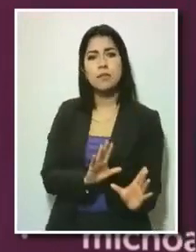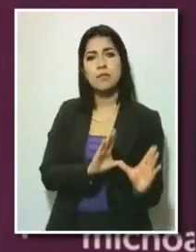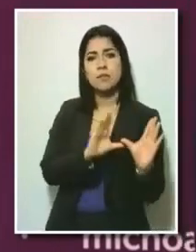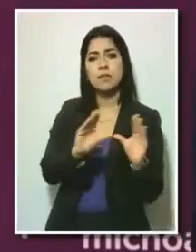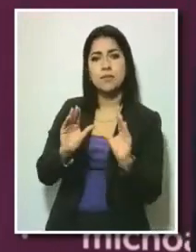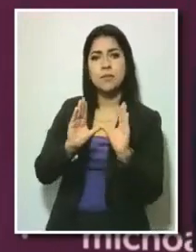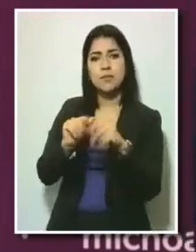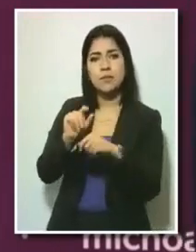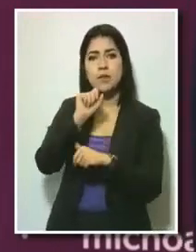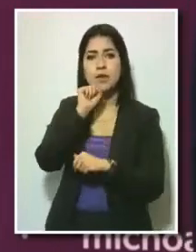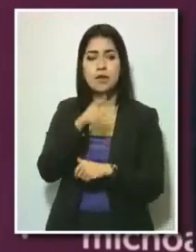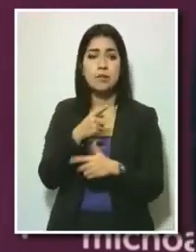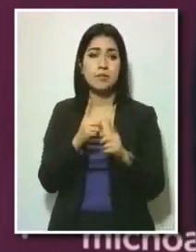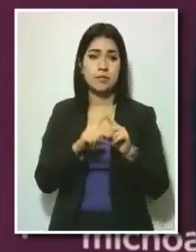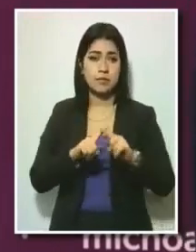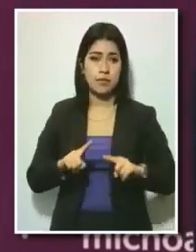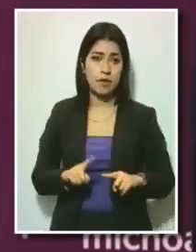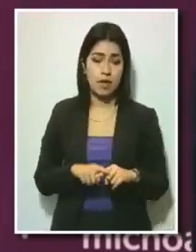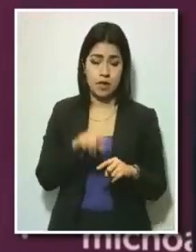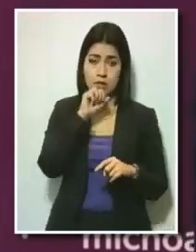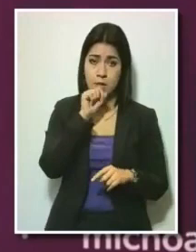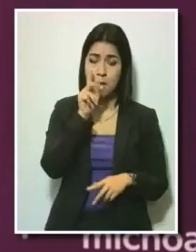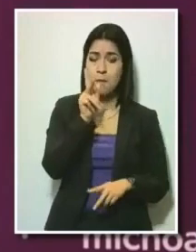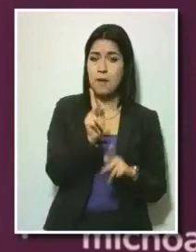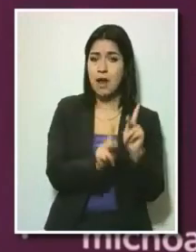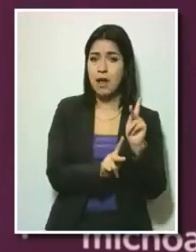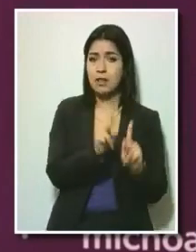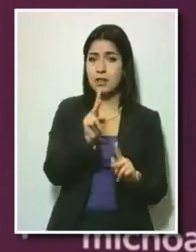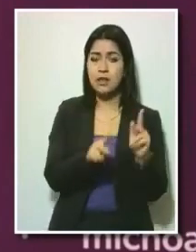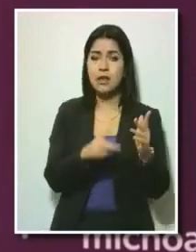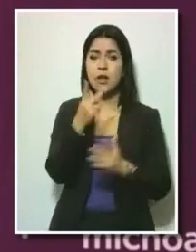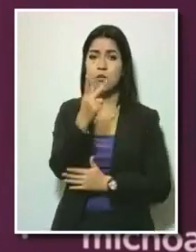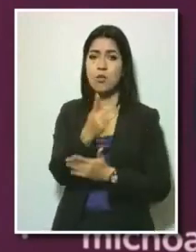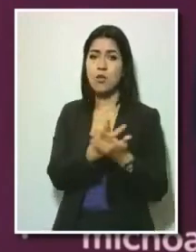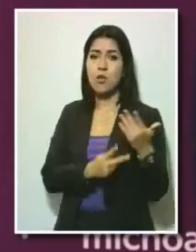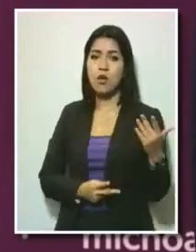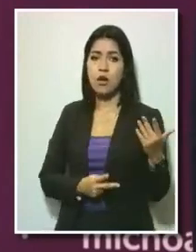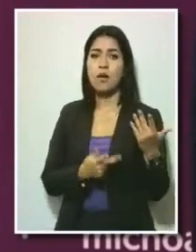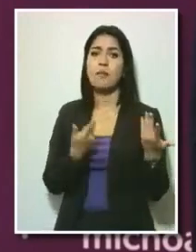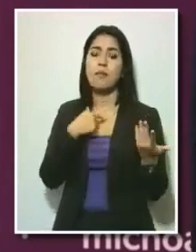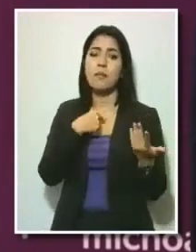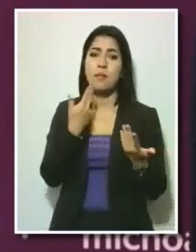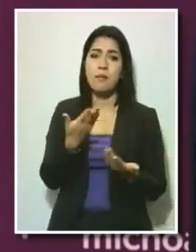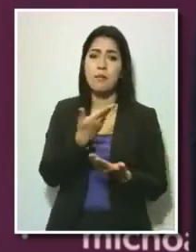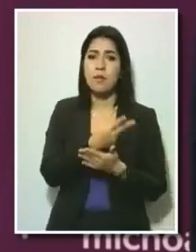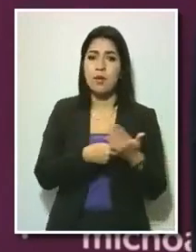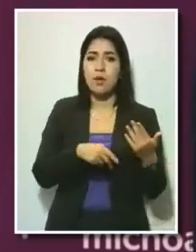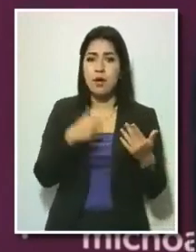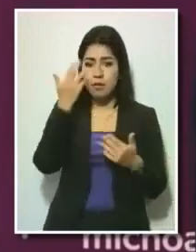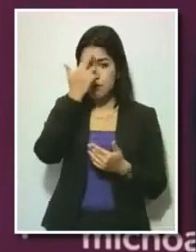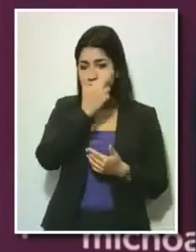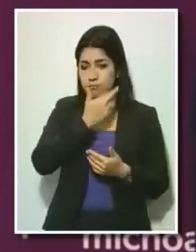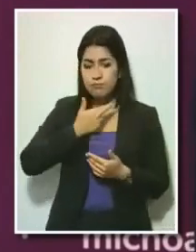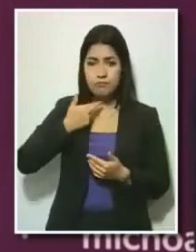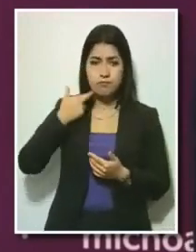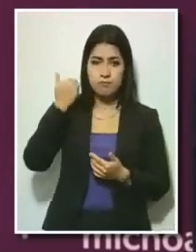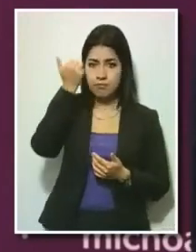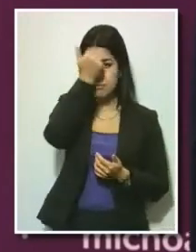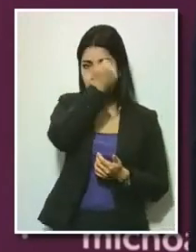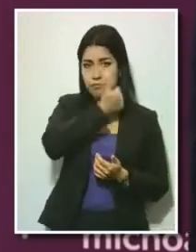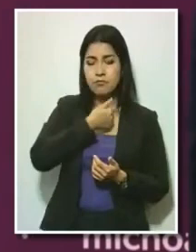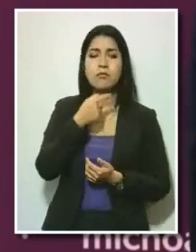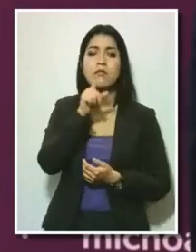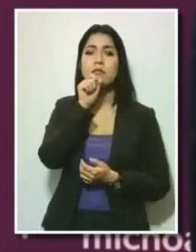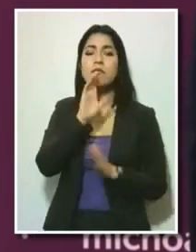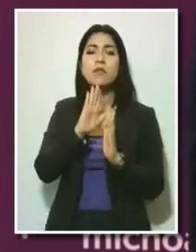de los ejes articuladores, se estuvo hablando del programa sintético y del programa analítico. Y los libros